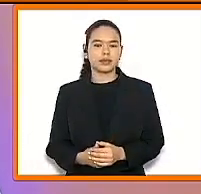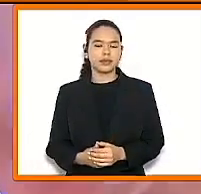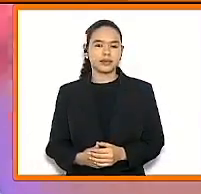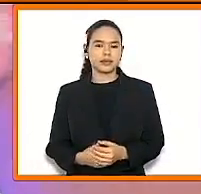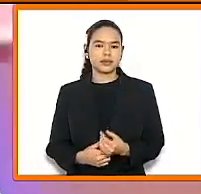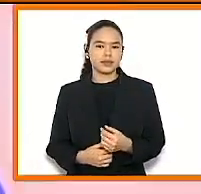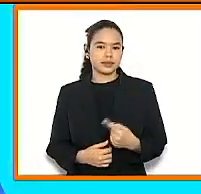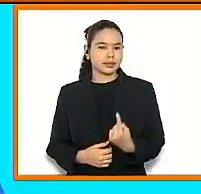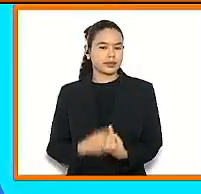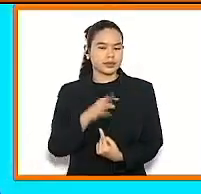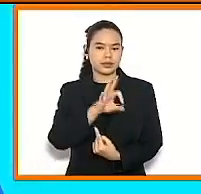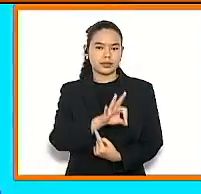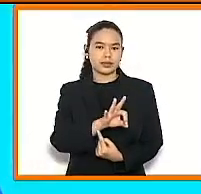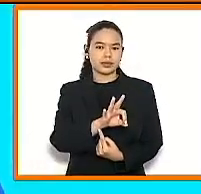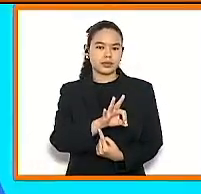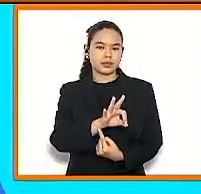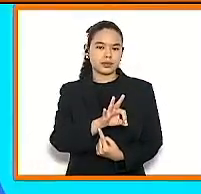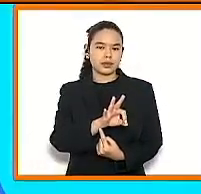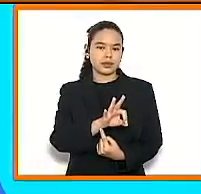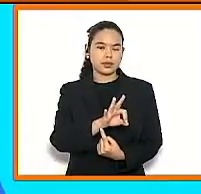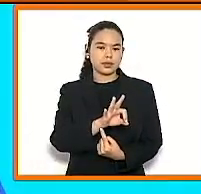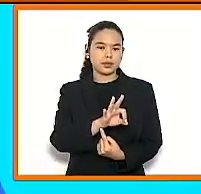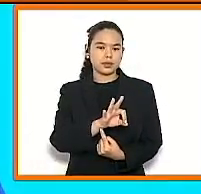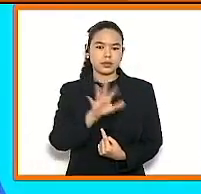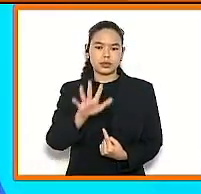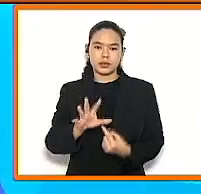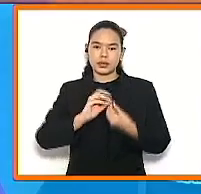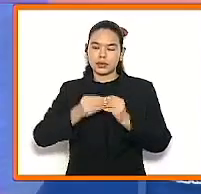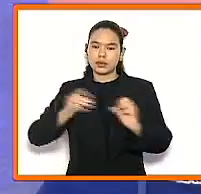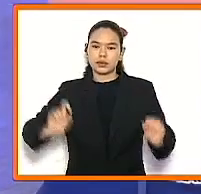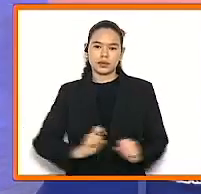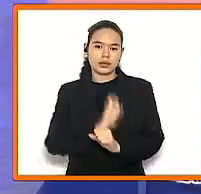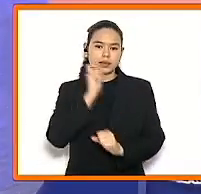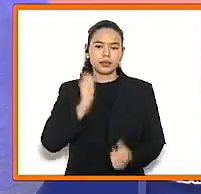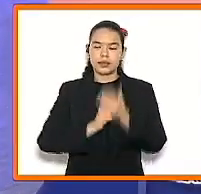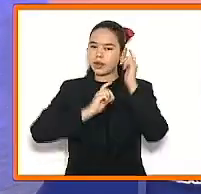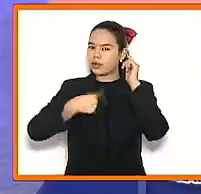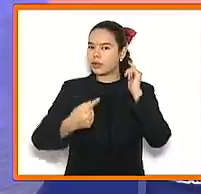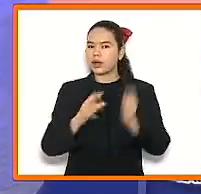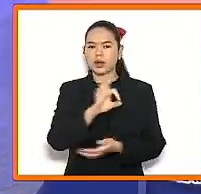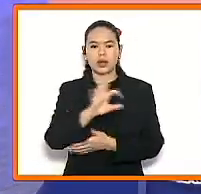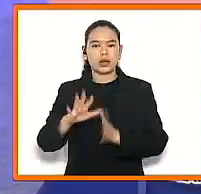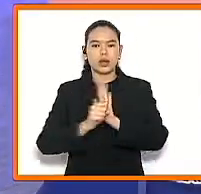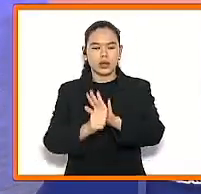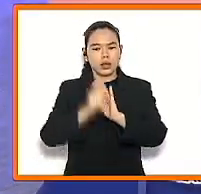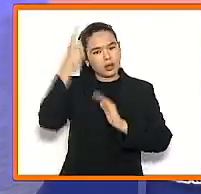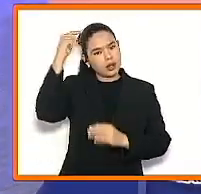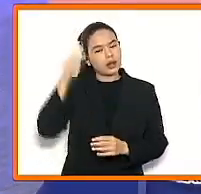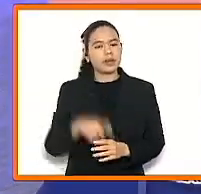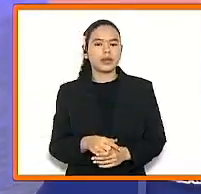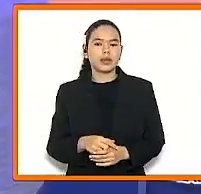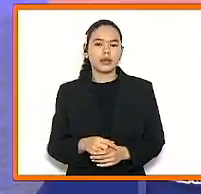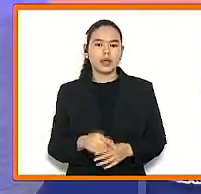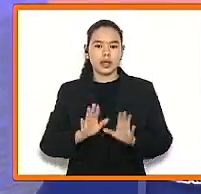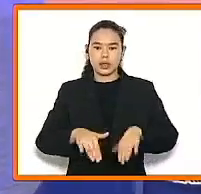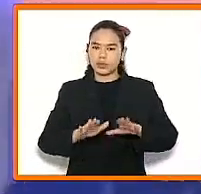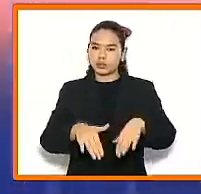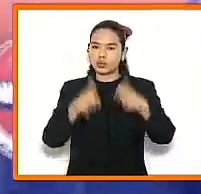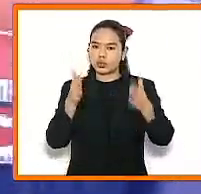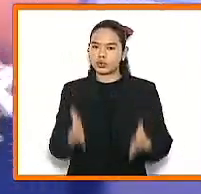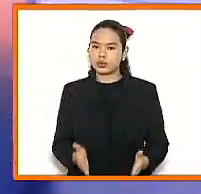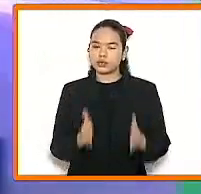el 9, segundo dígito. El 5, número ganador para diaria, 95, con su símbolo de sueños, costurera.